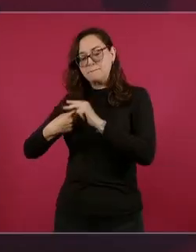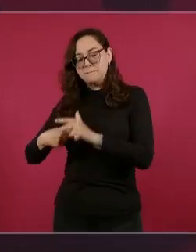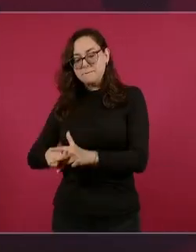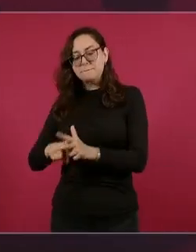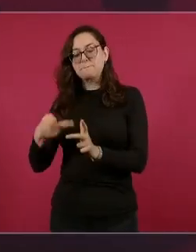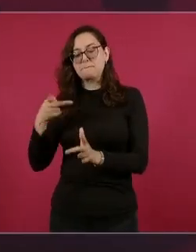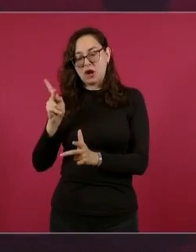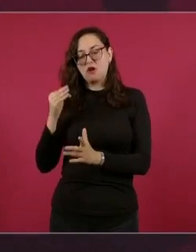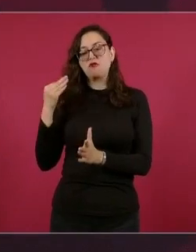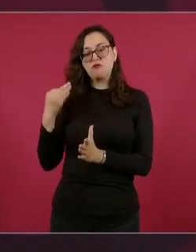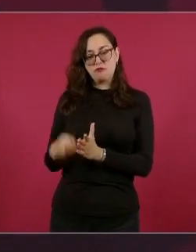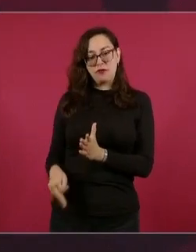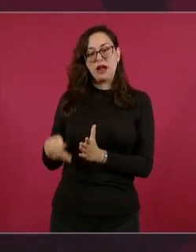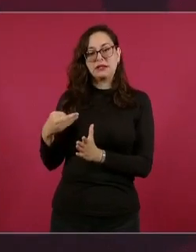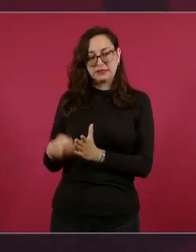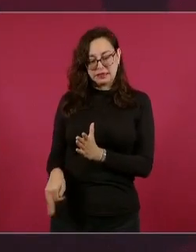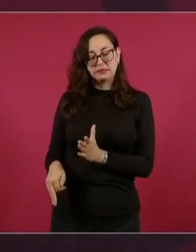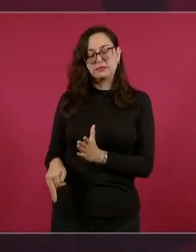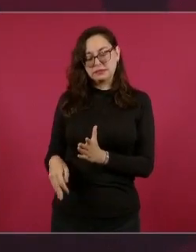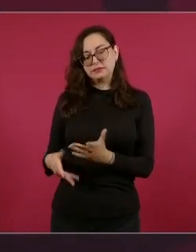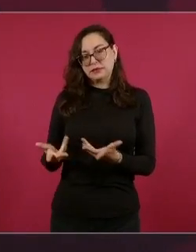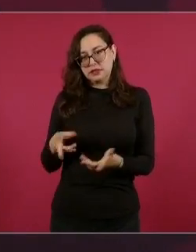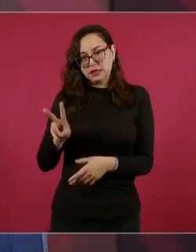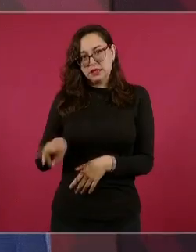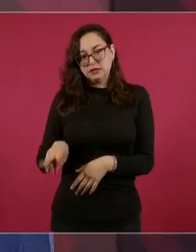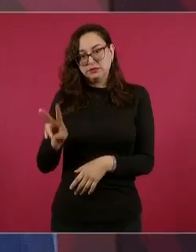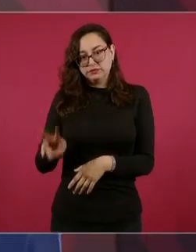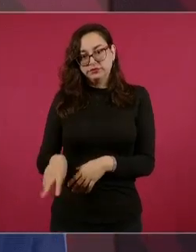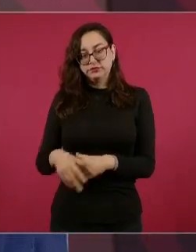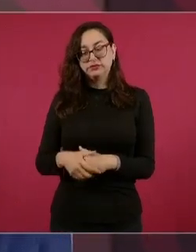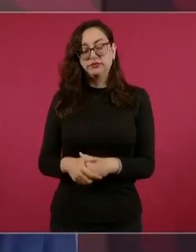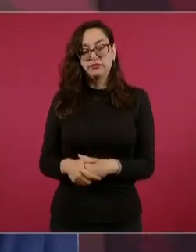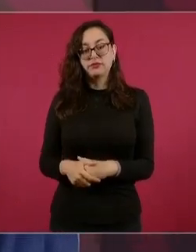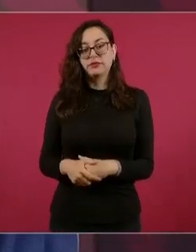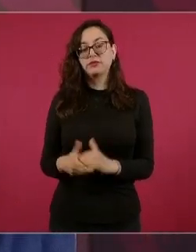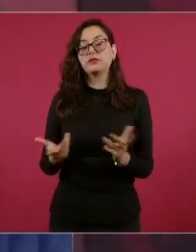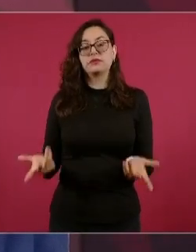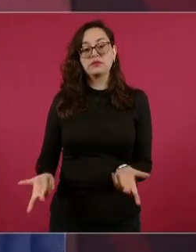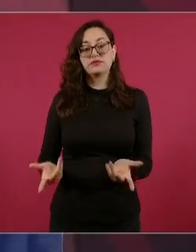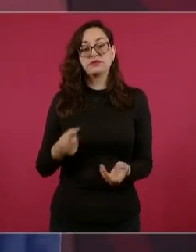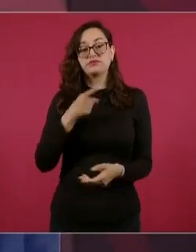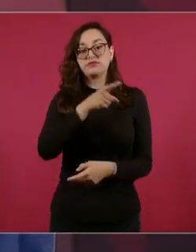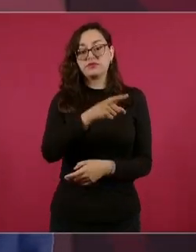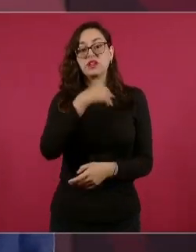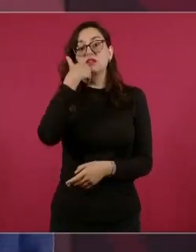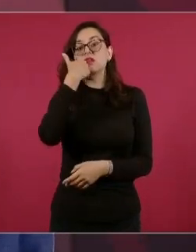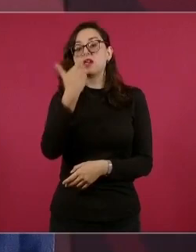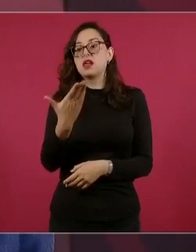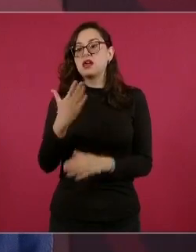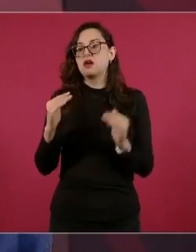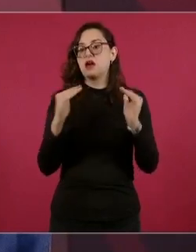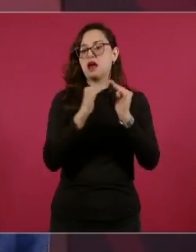Va a construir 1 millón de viviendas